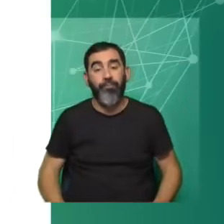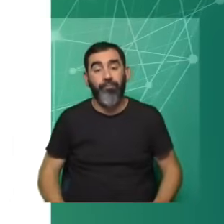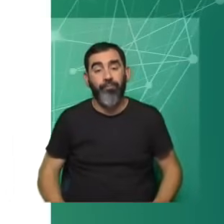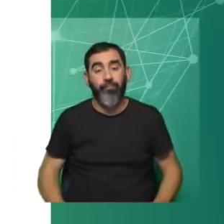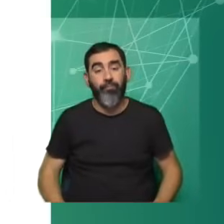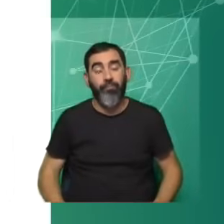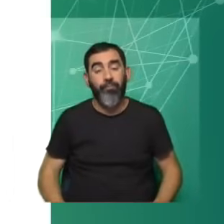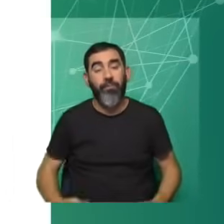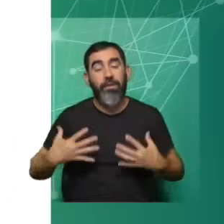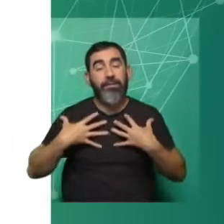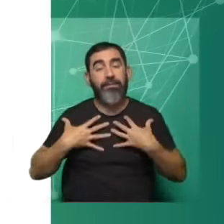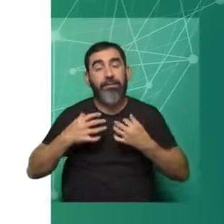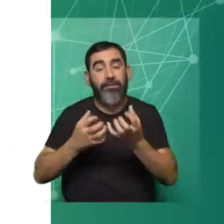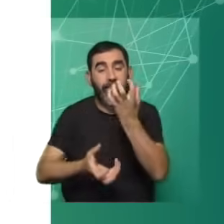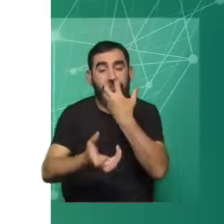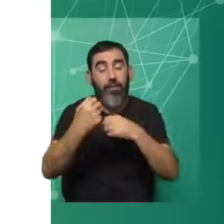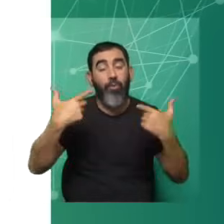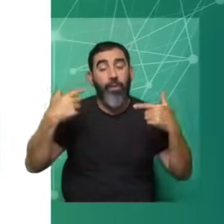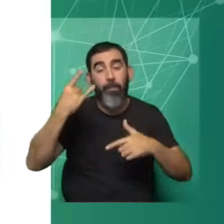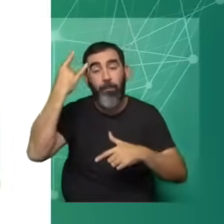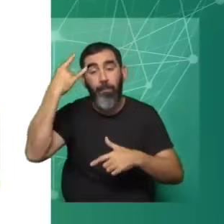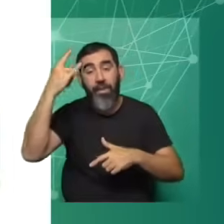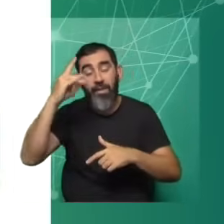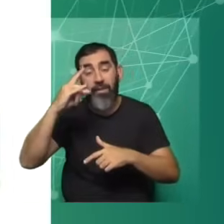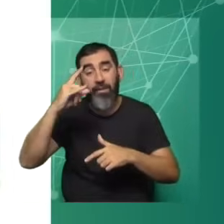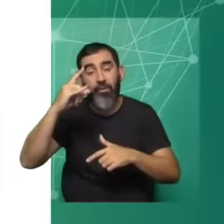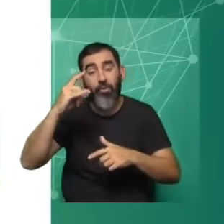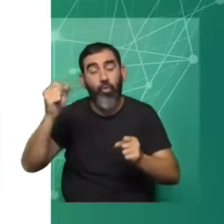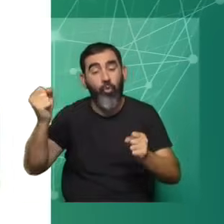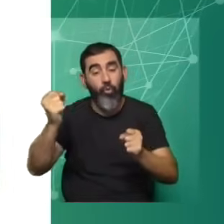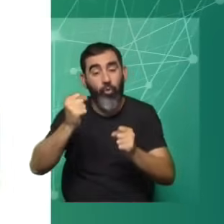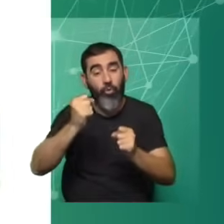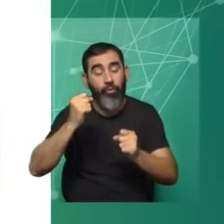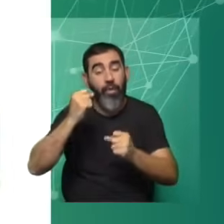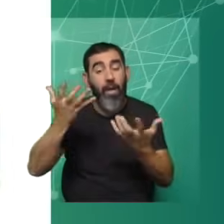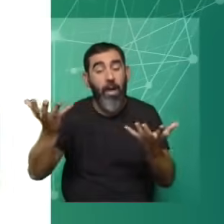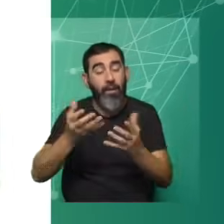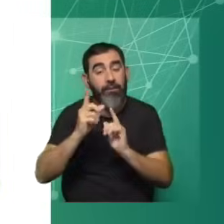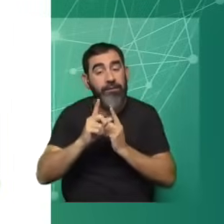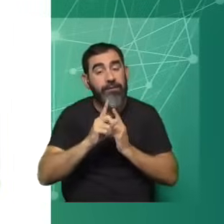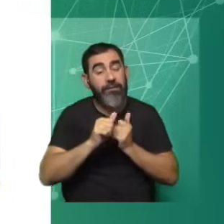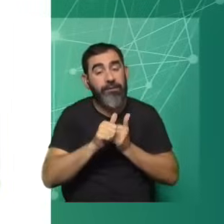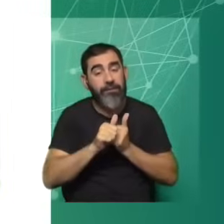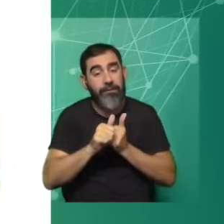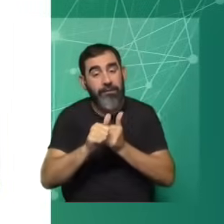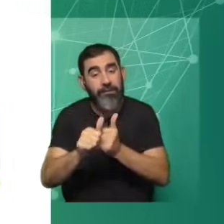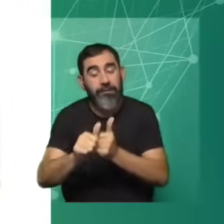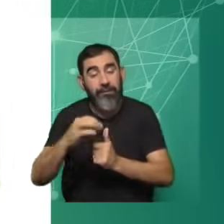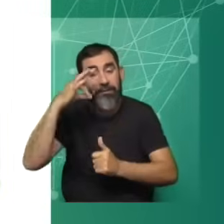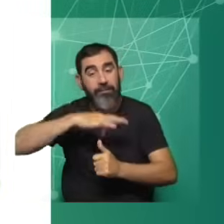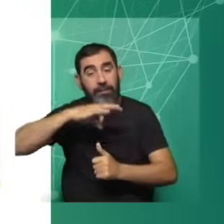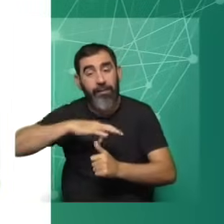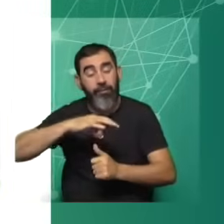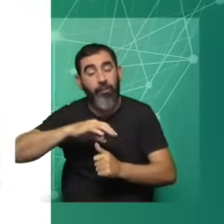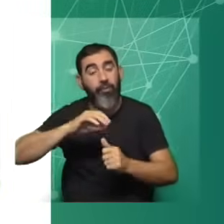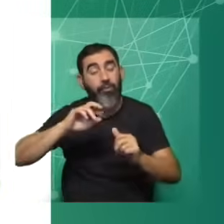La División Sanidad Animal del Ministerio de Ganadería, Agricultura y Pesca está desarrollando un seguimiento epidemiológico intenso